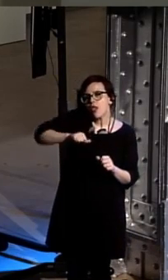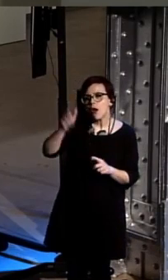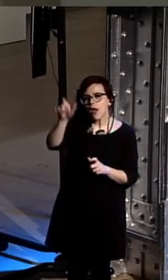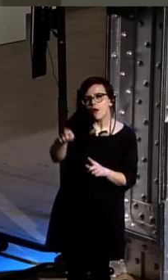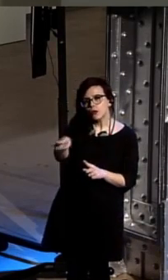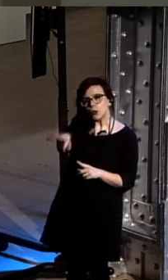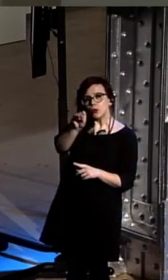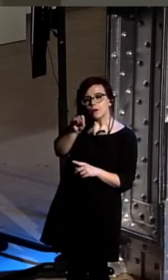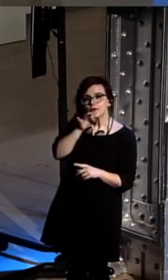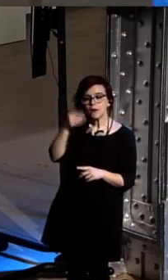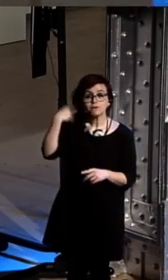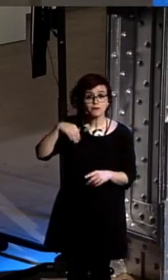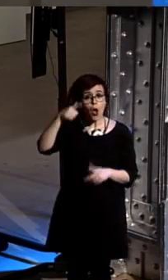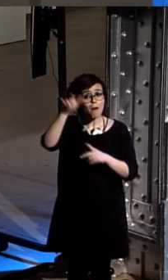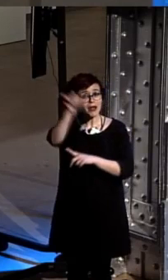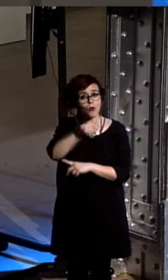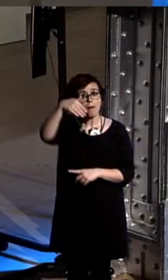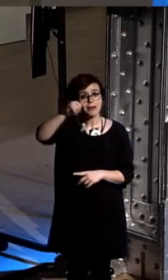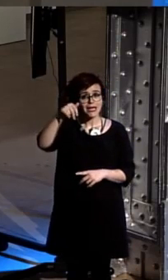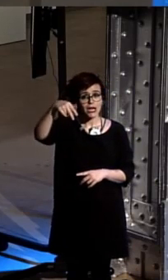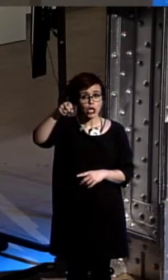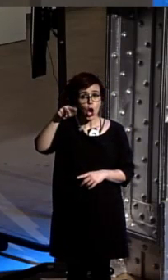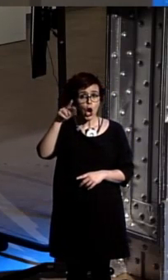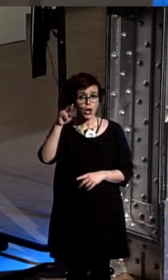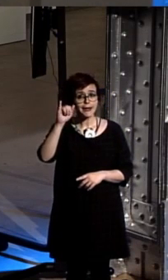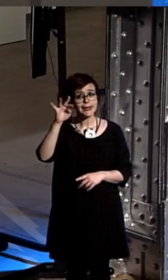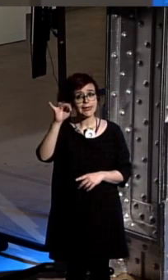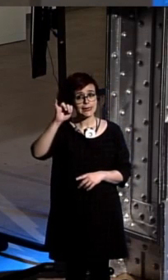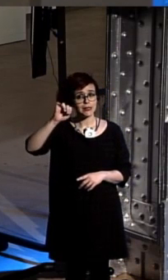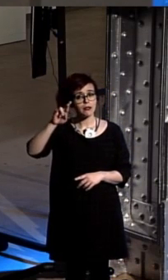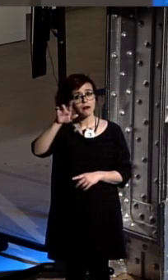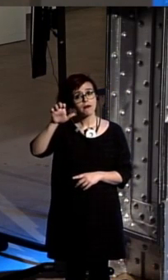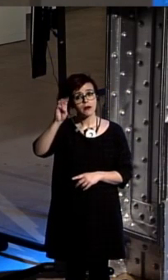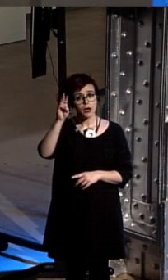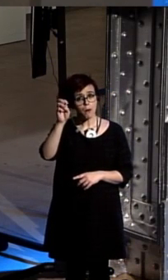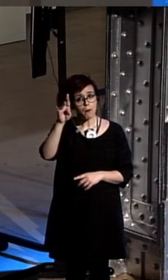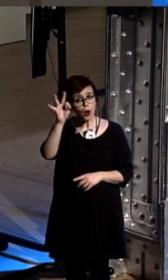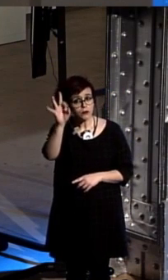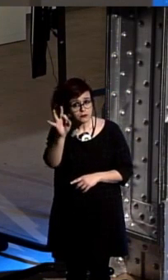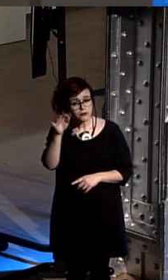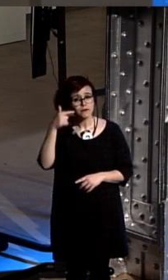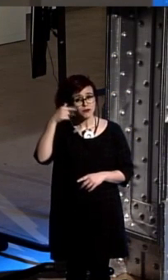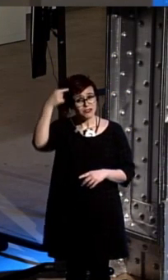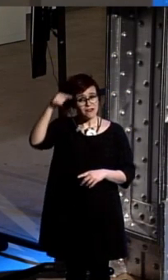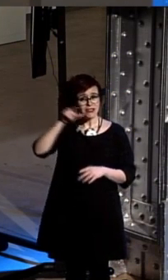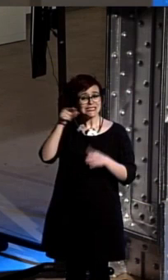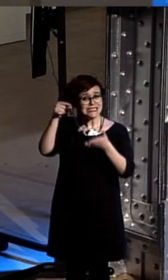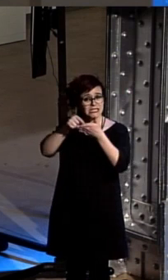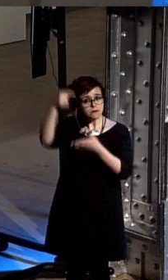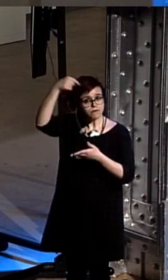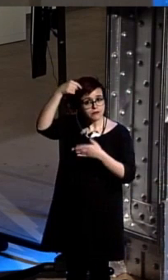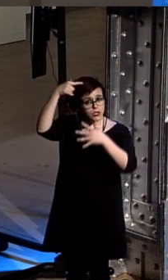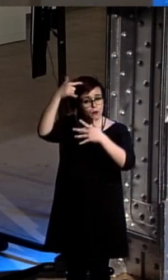En Minority Report es una película que también se ha mencionado antes. Bueno, el control mental también es una parte ética que nos tenemos que